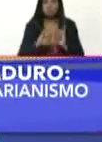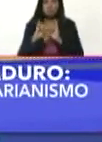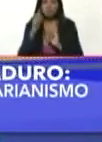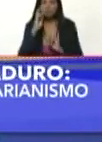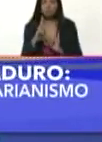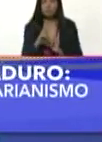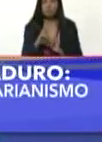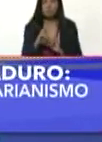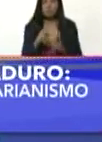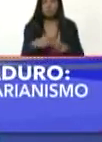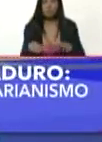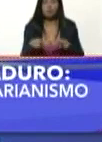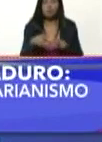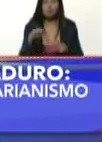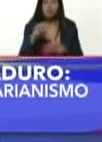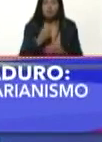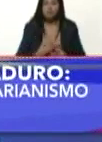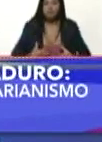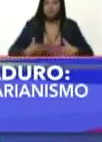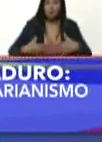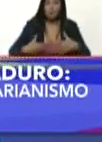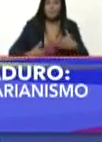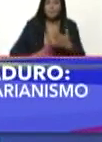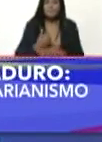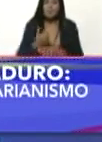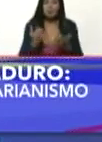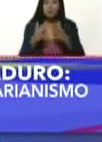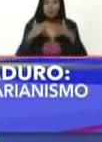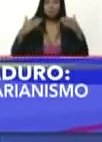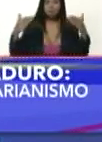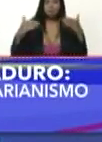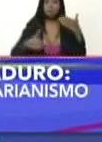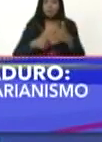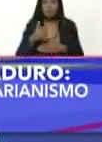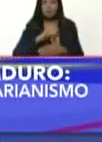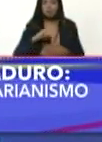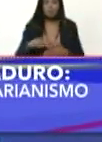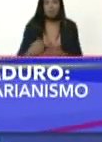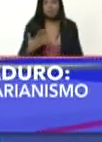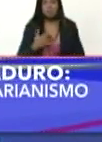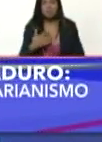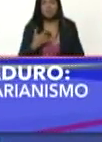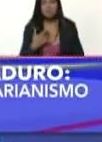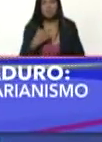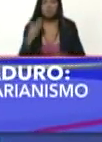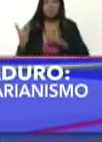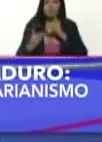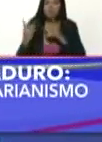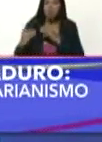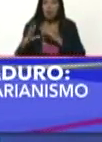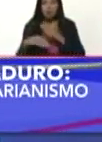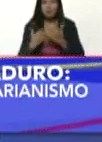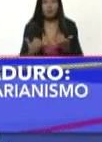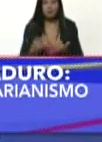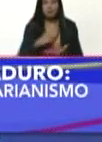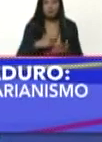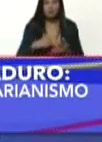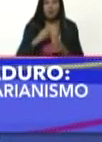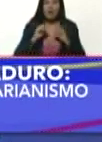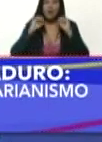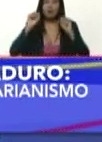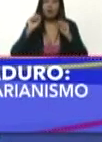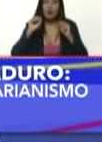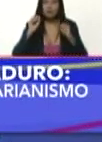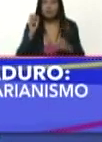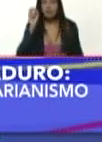el enriquecimiento inmenso que va a tener este debate que debemos ganar de